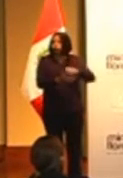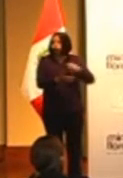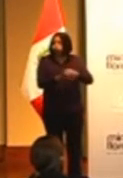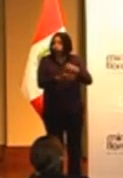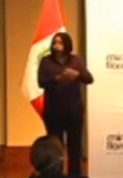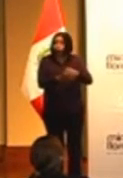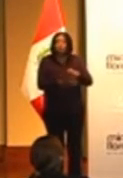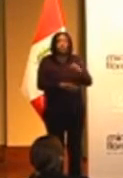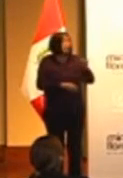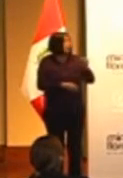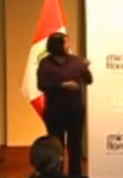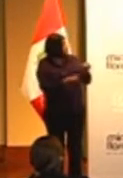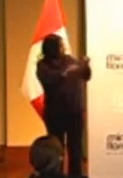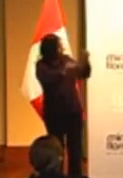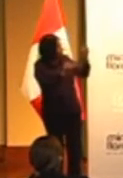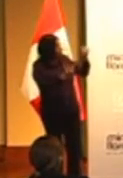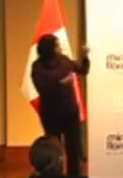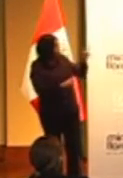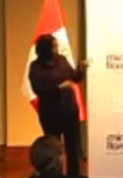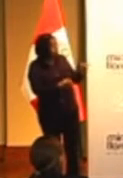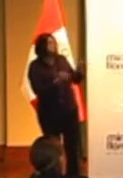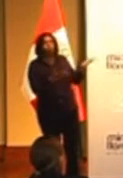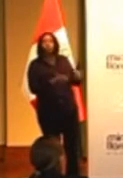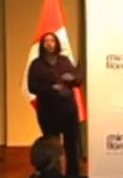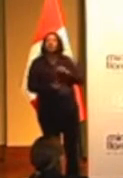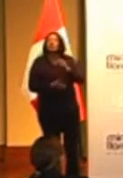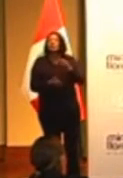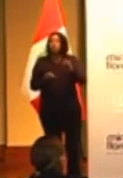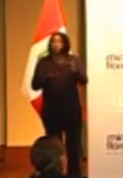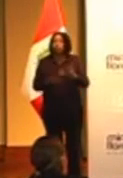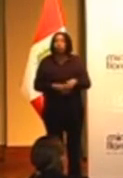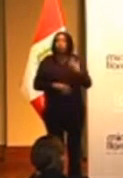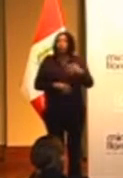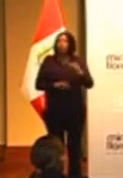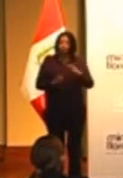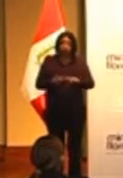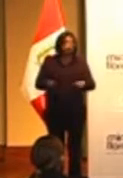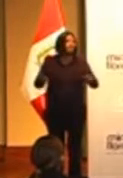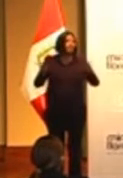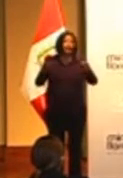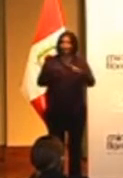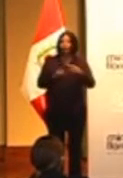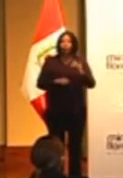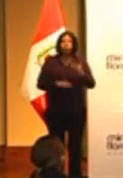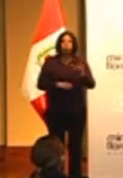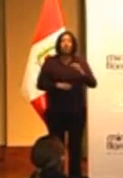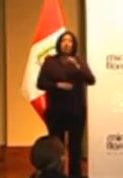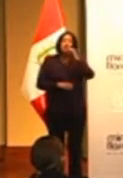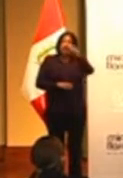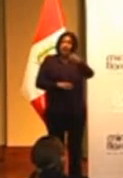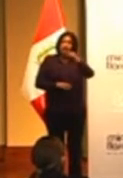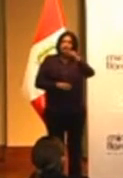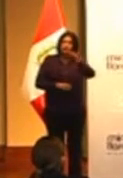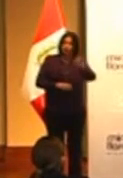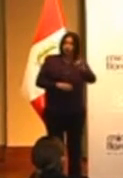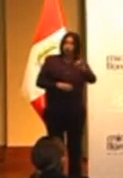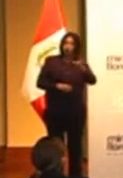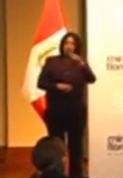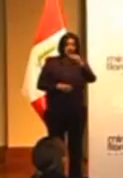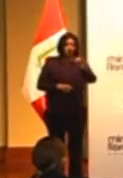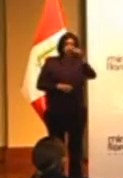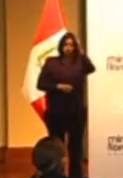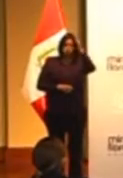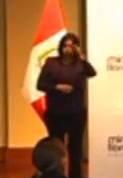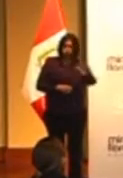Y estas cifras que aparecen en esta lámina son cifras muy valiosas. Mañana miércoles, como todos los